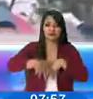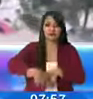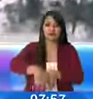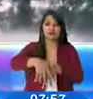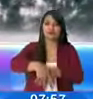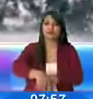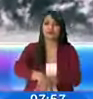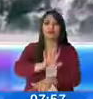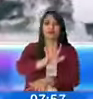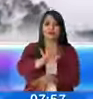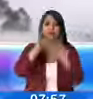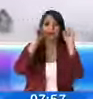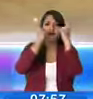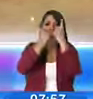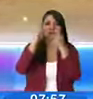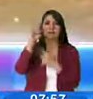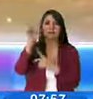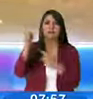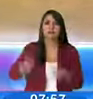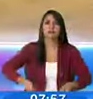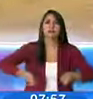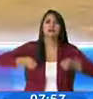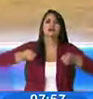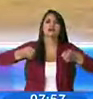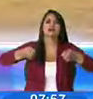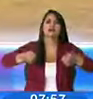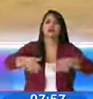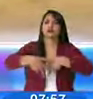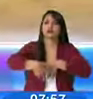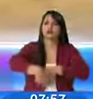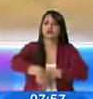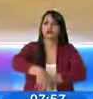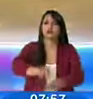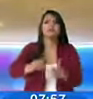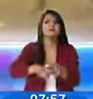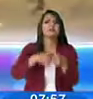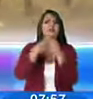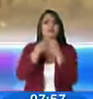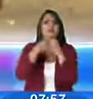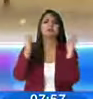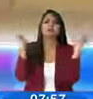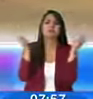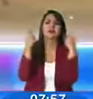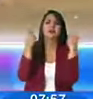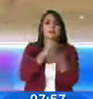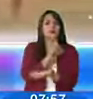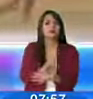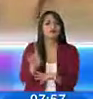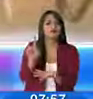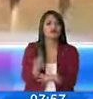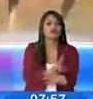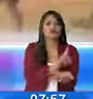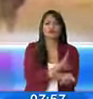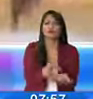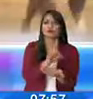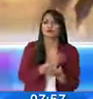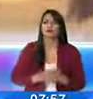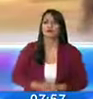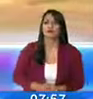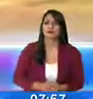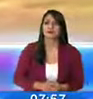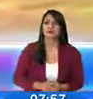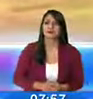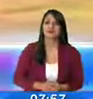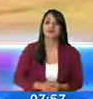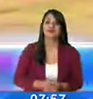calles con su patrono San Vicente Ferrer para dar inicio a las escaramuzas, en donde se evidencia la danza entre los fieles. Y para mí es